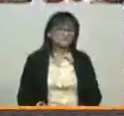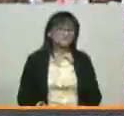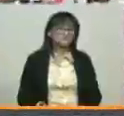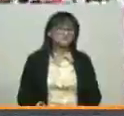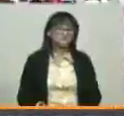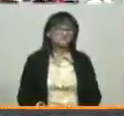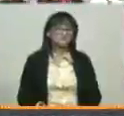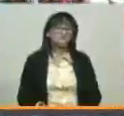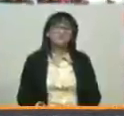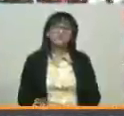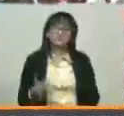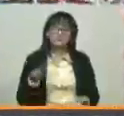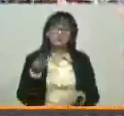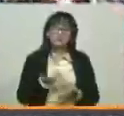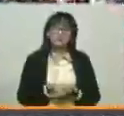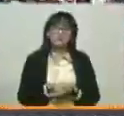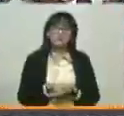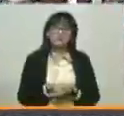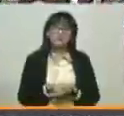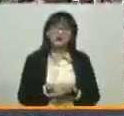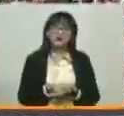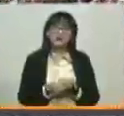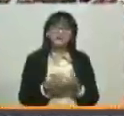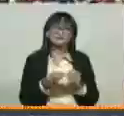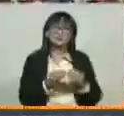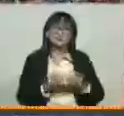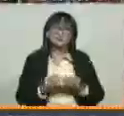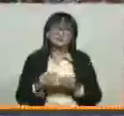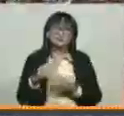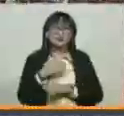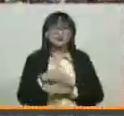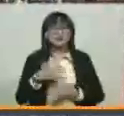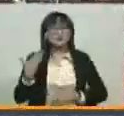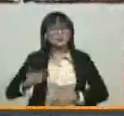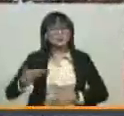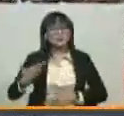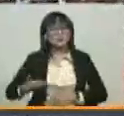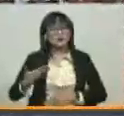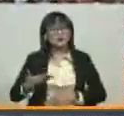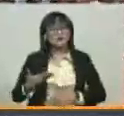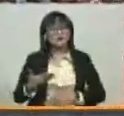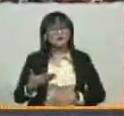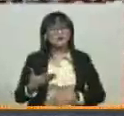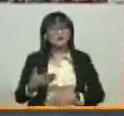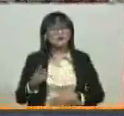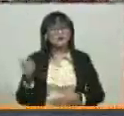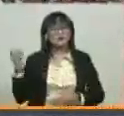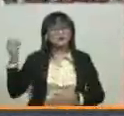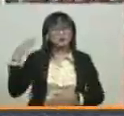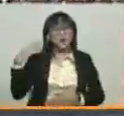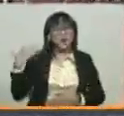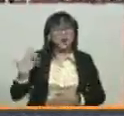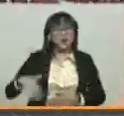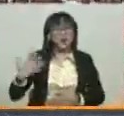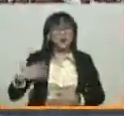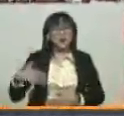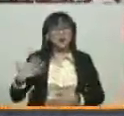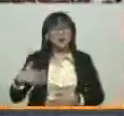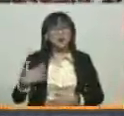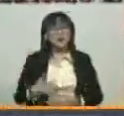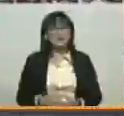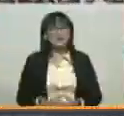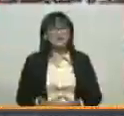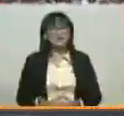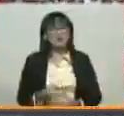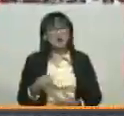También voy a aprobar recursos para una vialidad bien importante. Llegó el sol candela pura, ¿verdad?